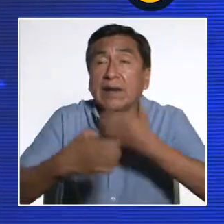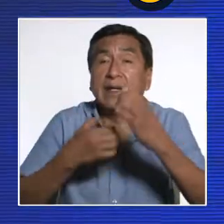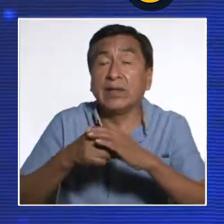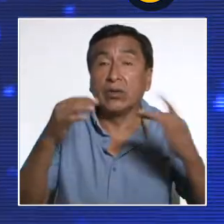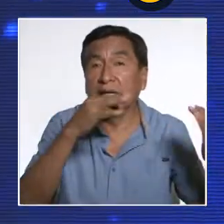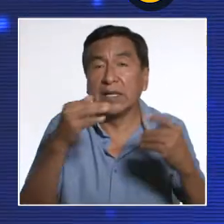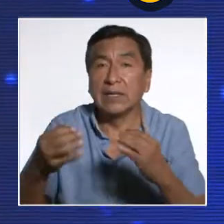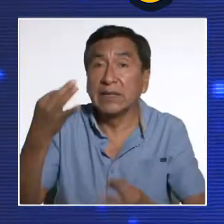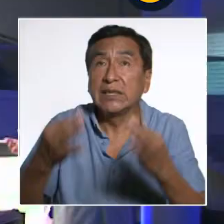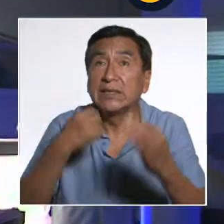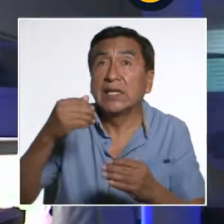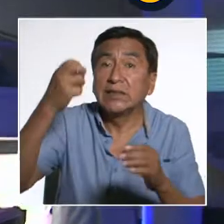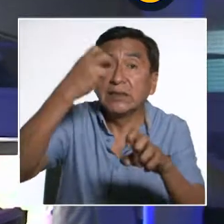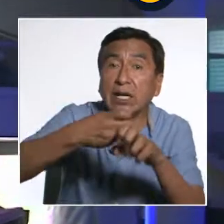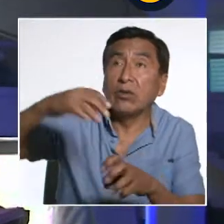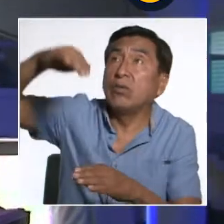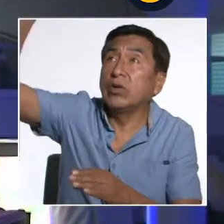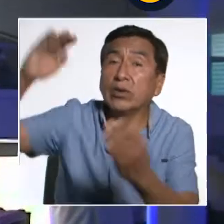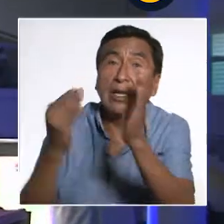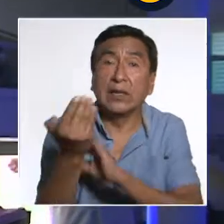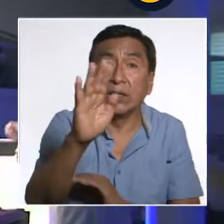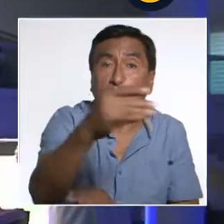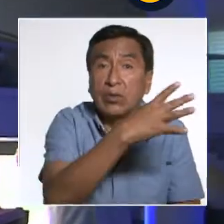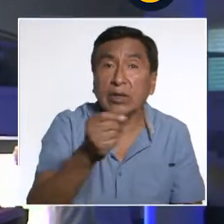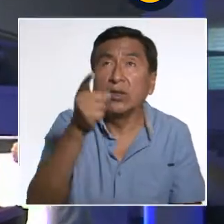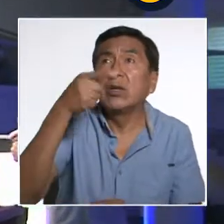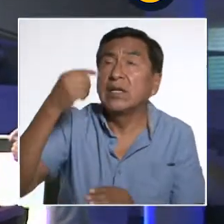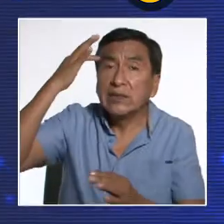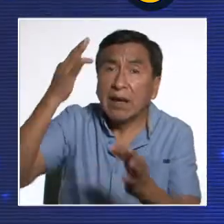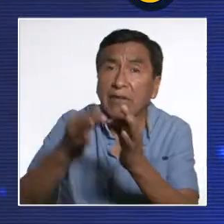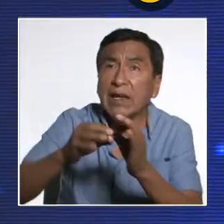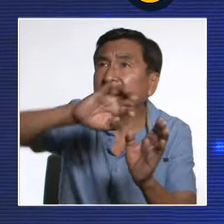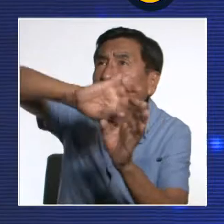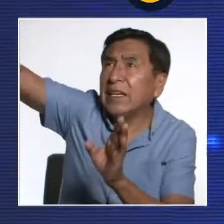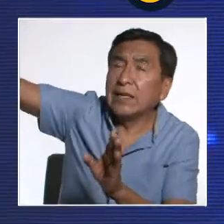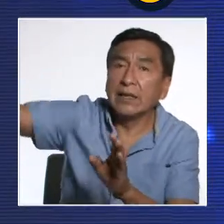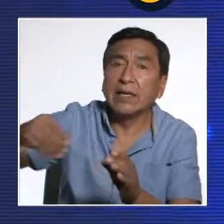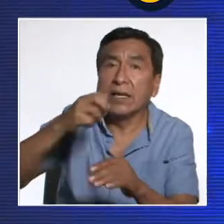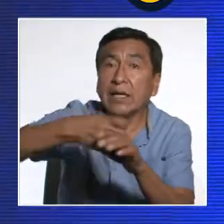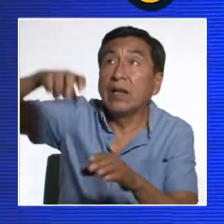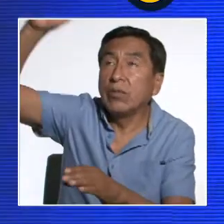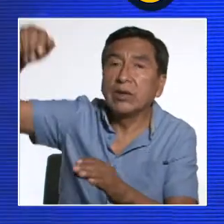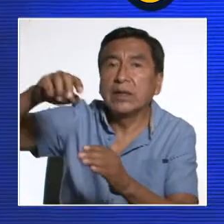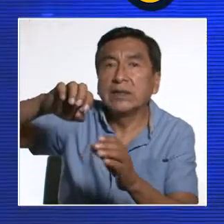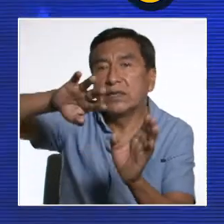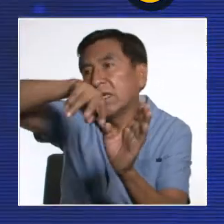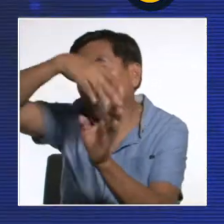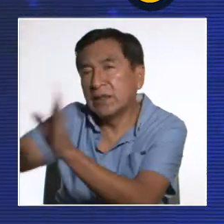un monte delante tuyo y tú le dijeras en fe, quítate y échate al mar, el monte se tiene que